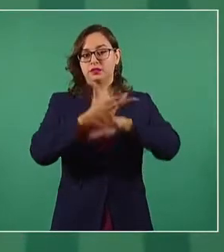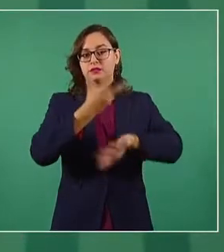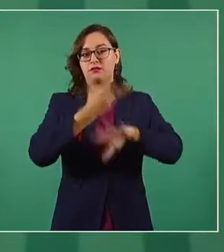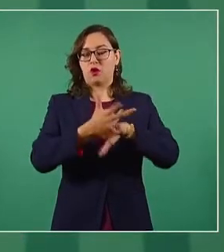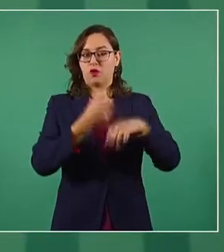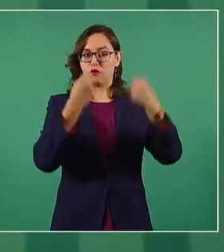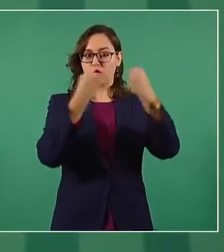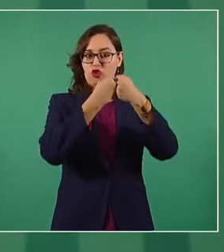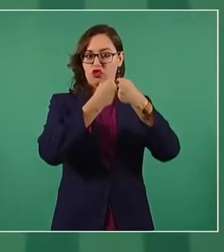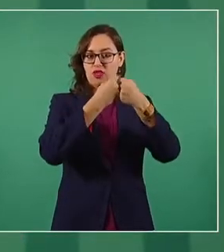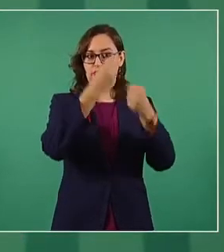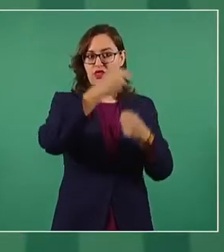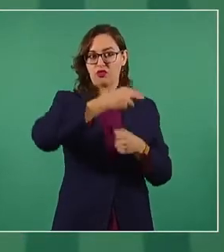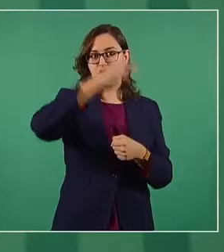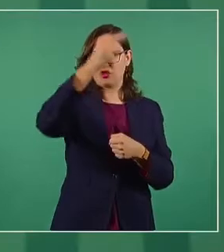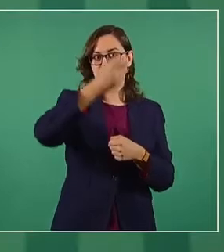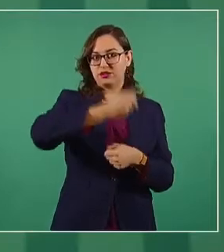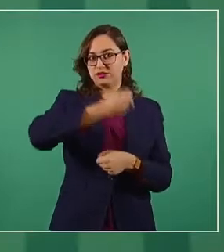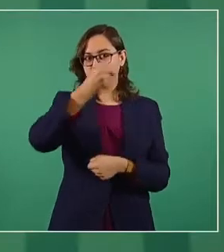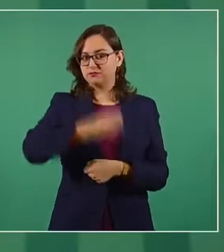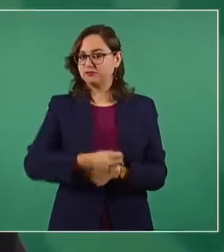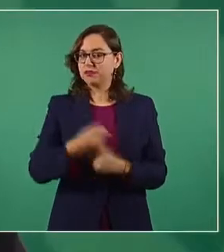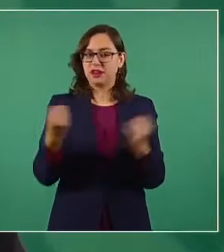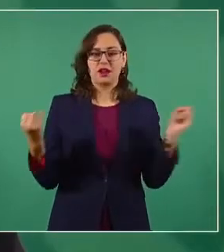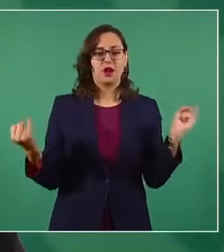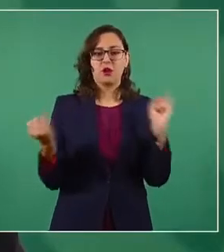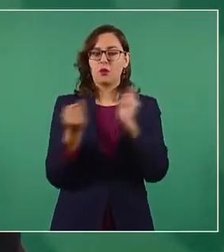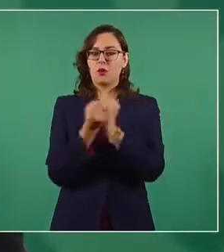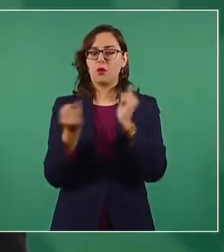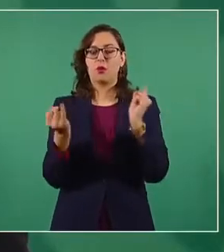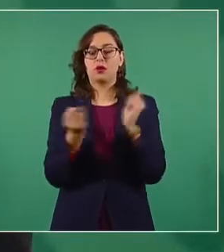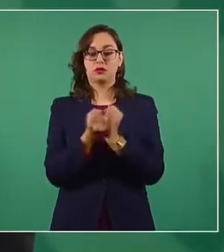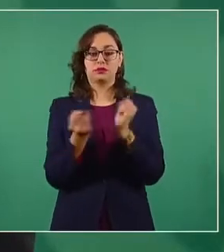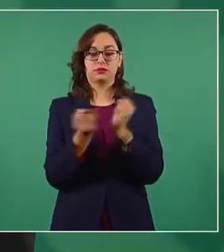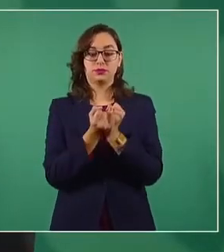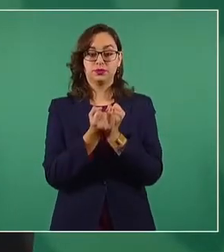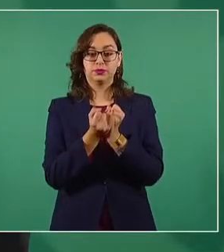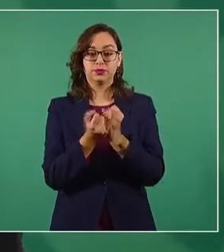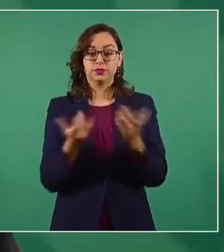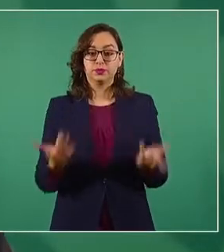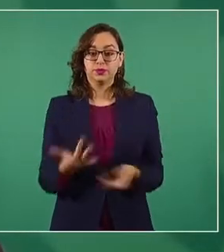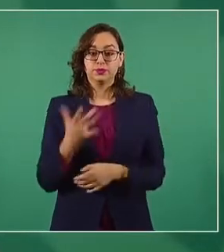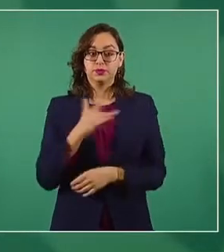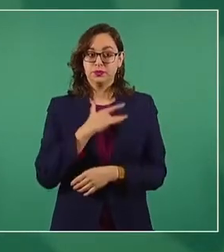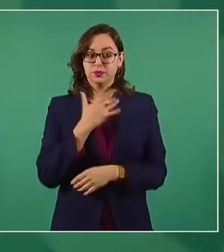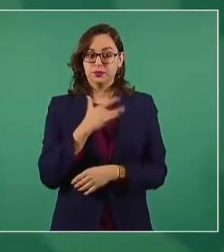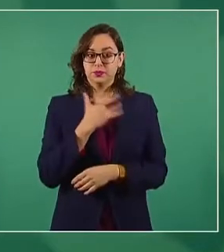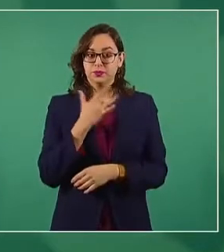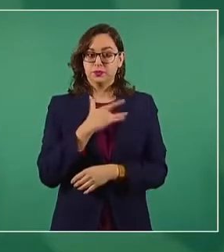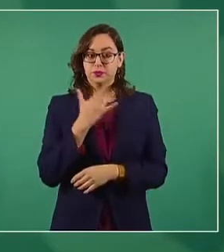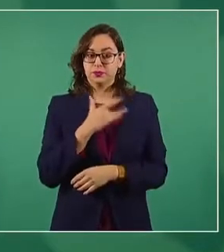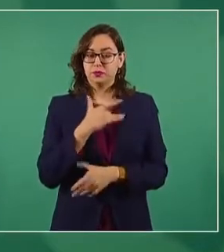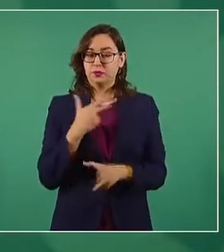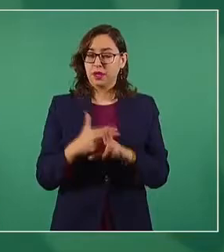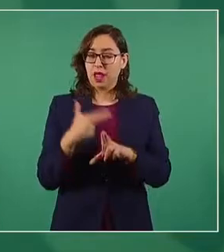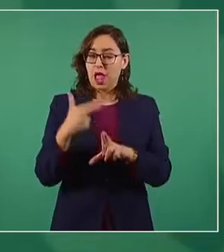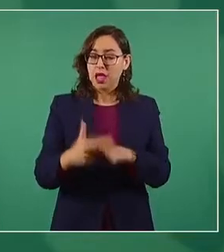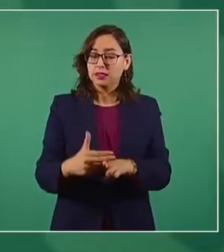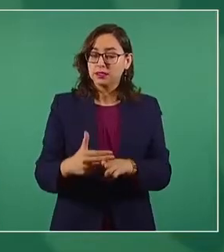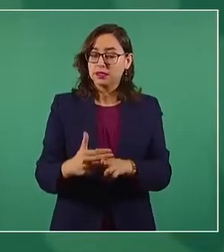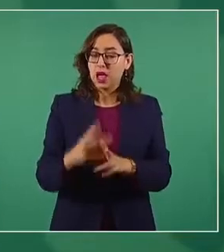No esperaríamos, de acuerdo a las previsiones que hay, que la actual circunstancia se prolongue hasta el año